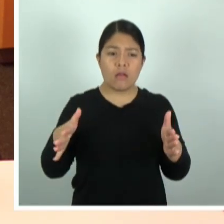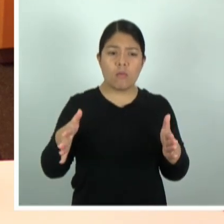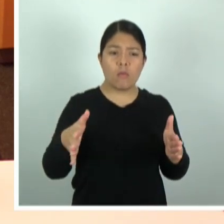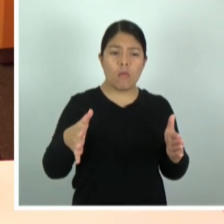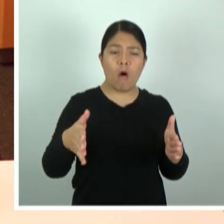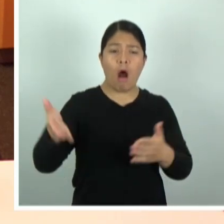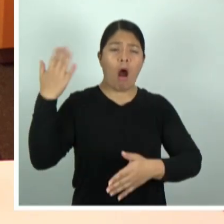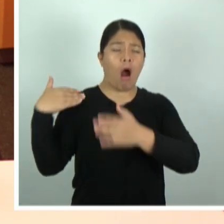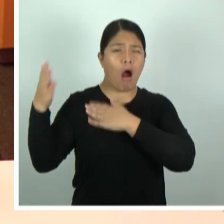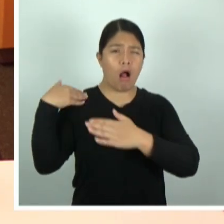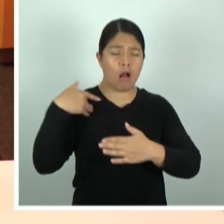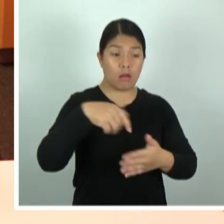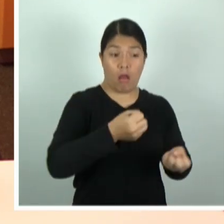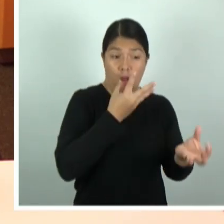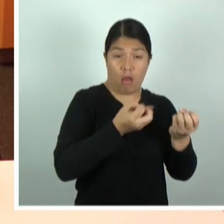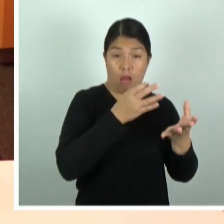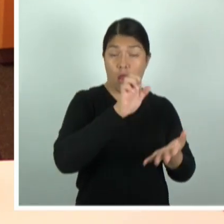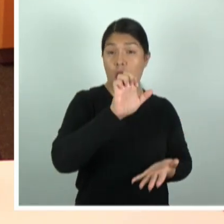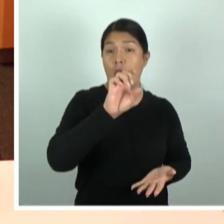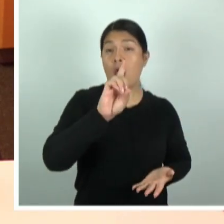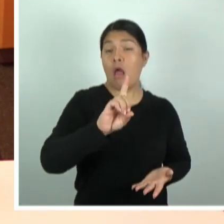nosotros conocemos ahora el tiempo.